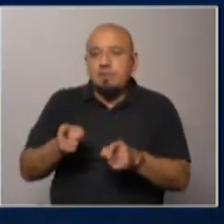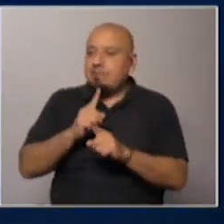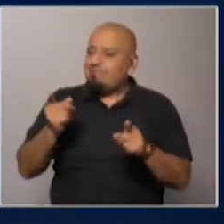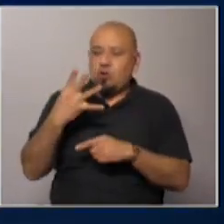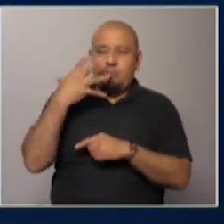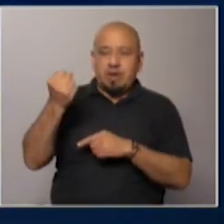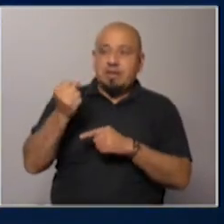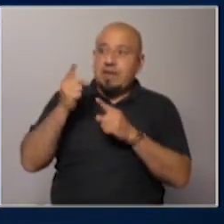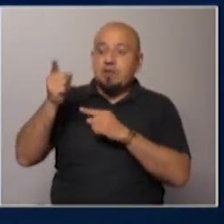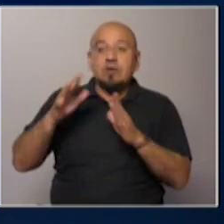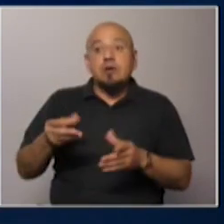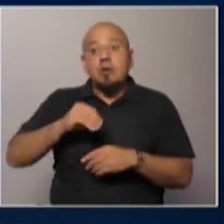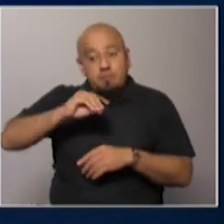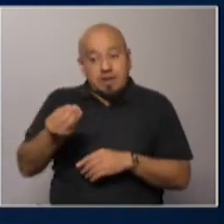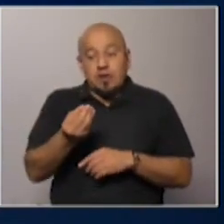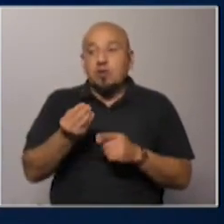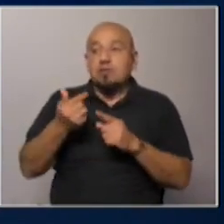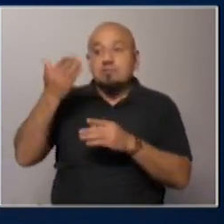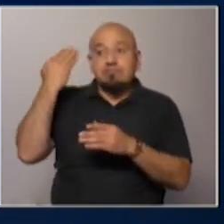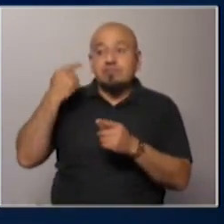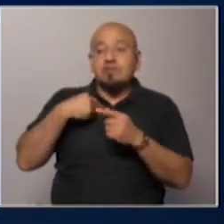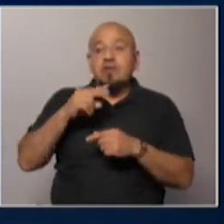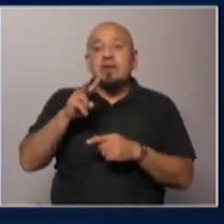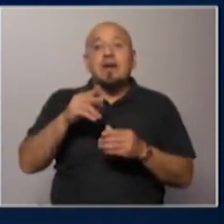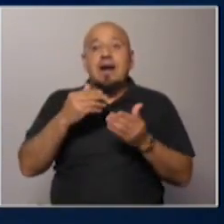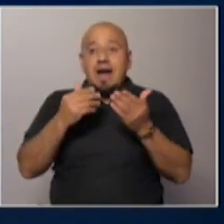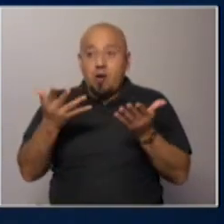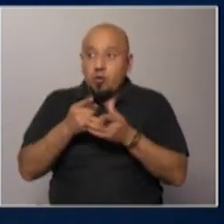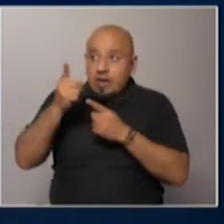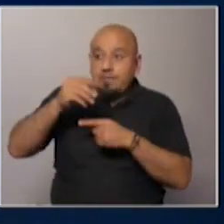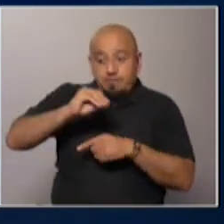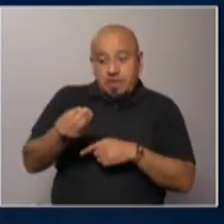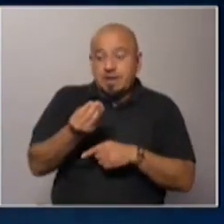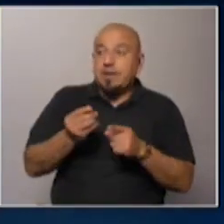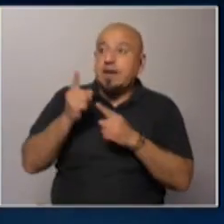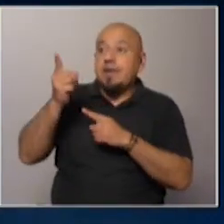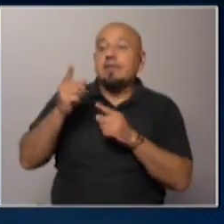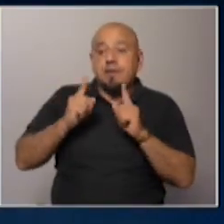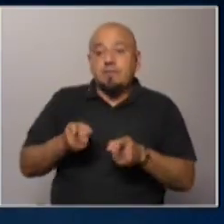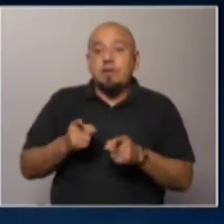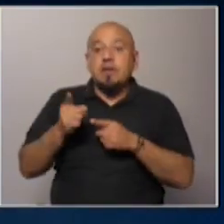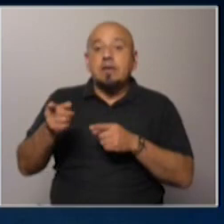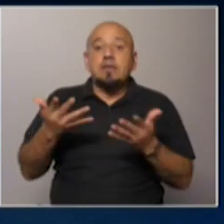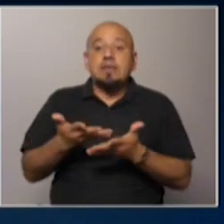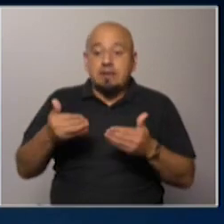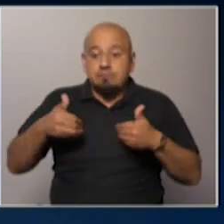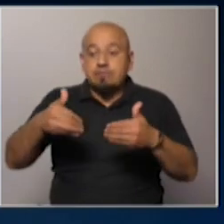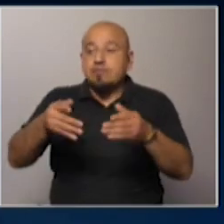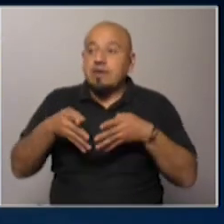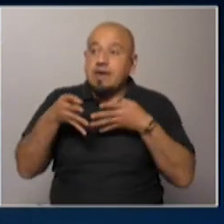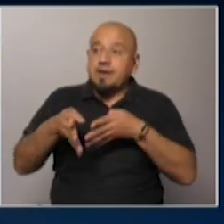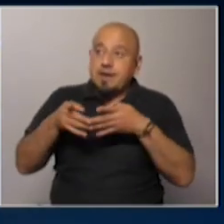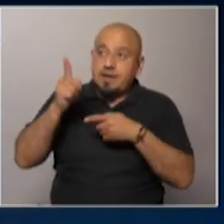comparan en la derrota que supuso vietnam para las tropas estadounidenses y ahora la derrota también el fracaso de esta aventura bélica en afganistán